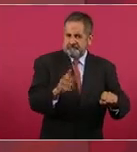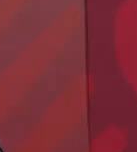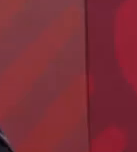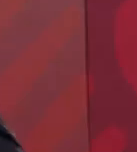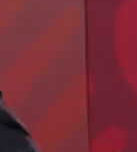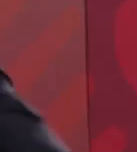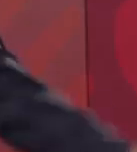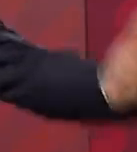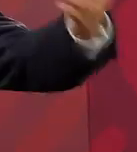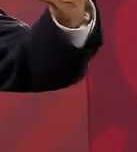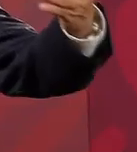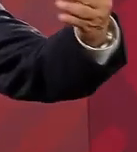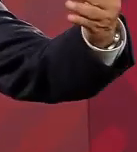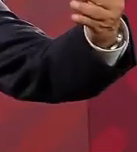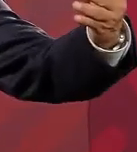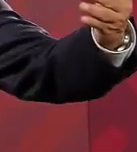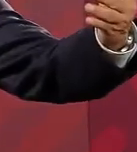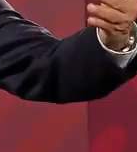y llegan